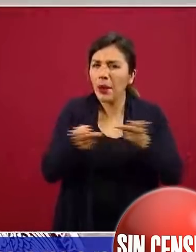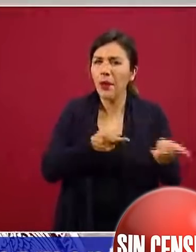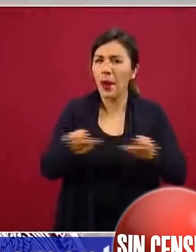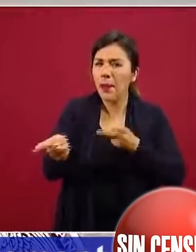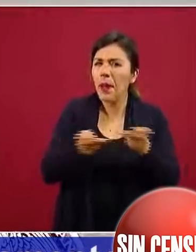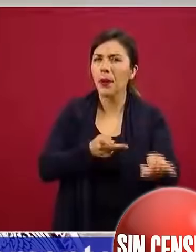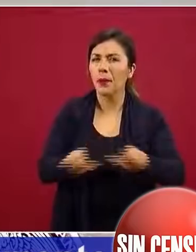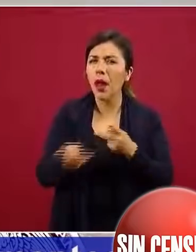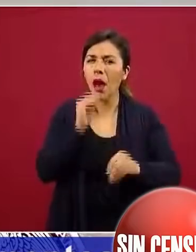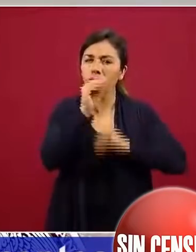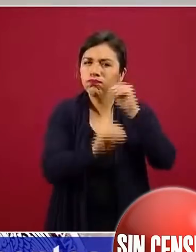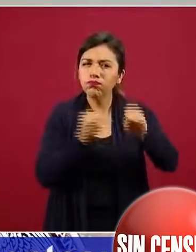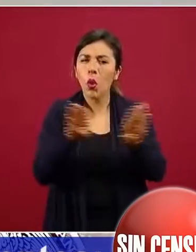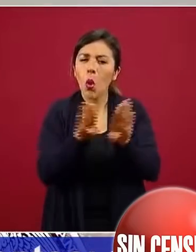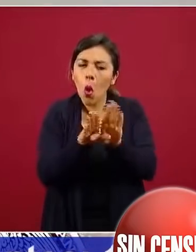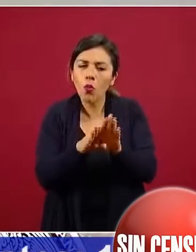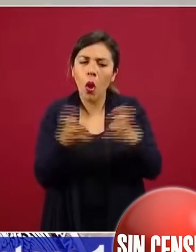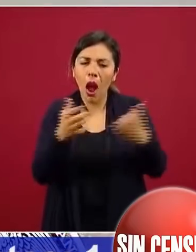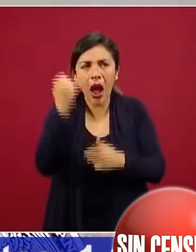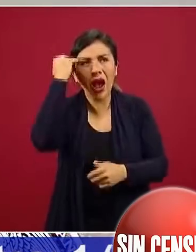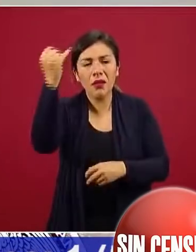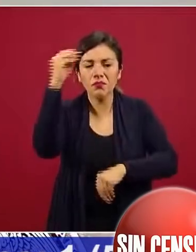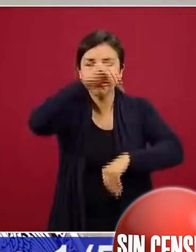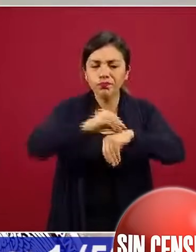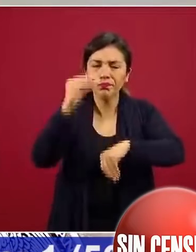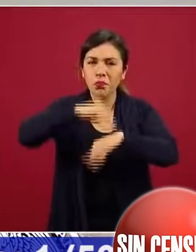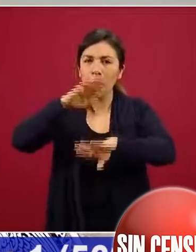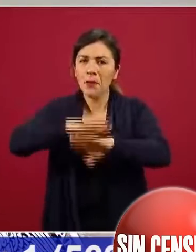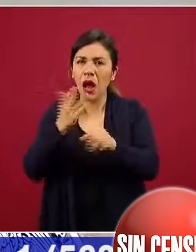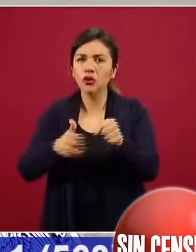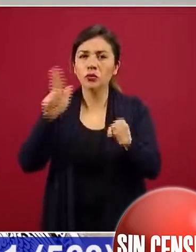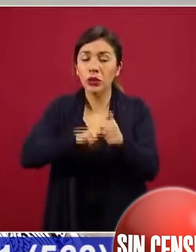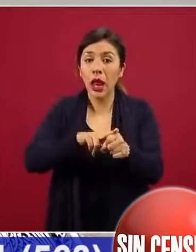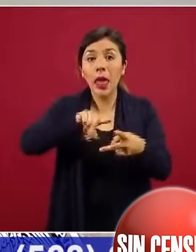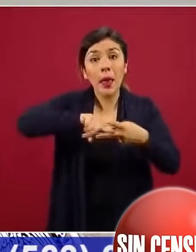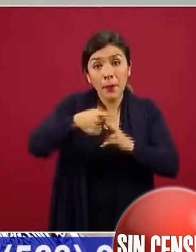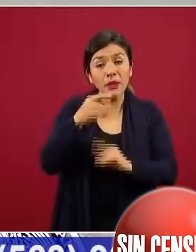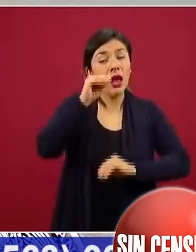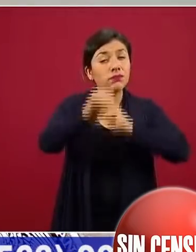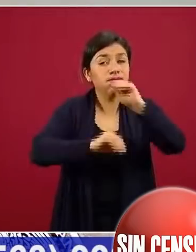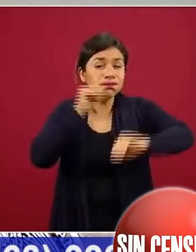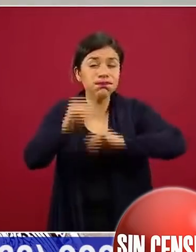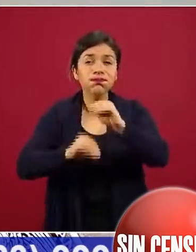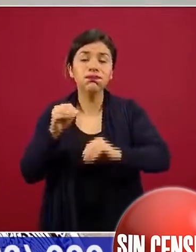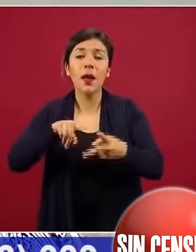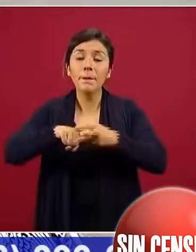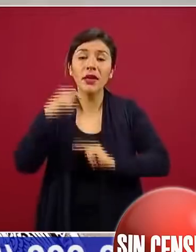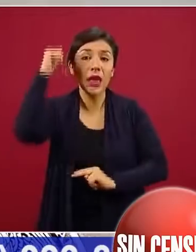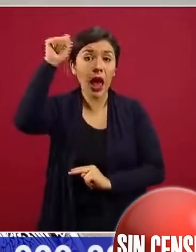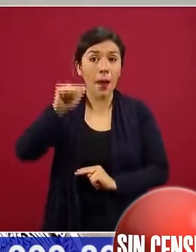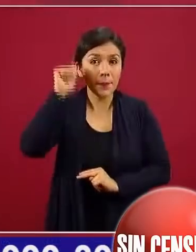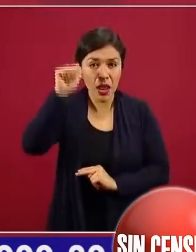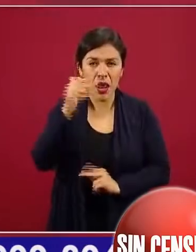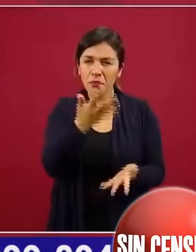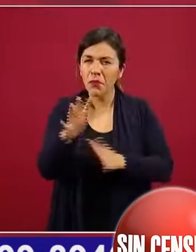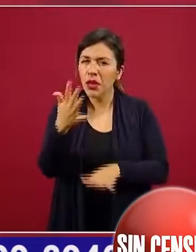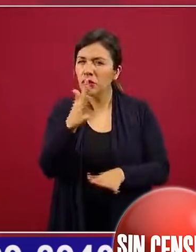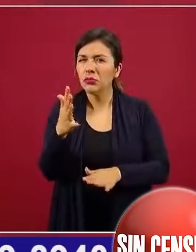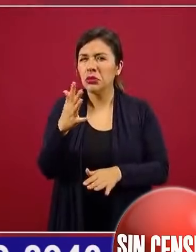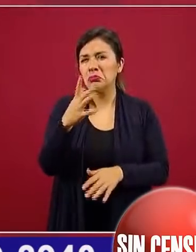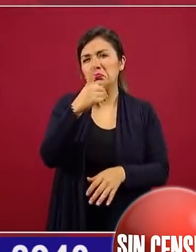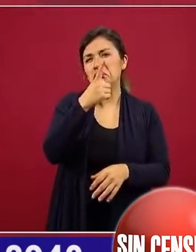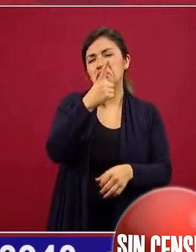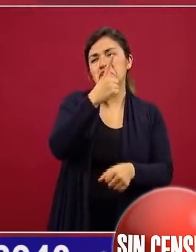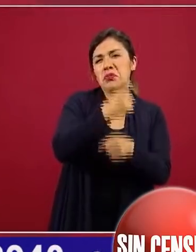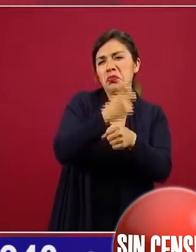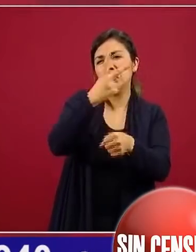preparando los planes para esta reconversión, arrancamos la reconversión en abril, más o menos en las primeras